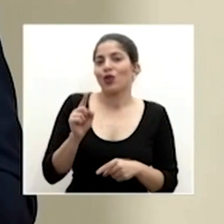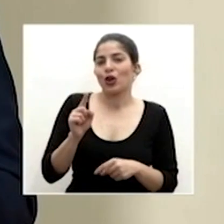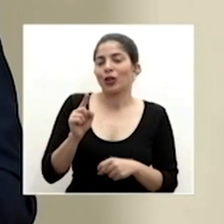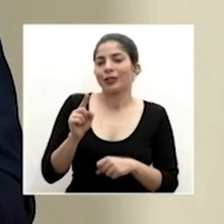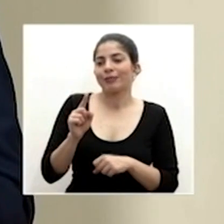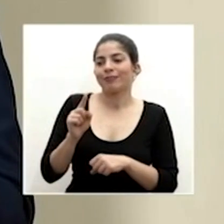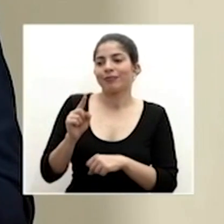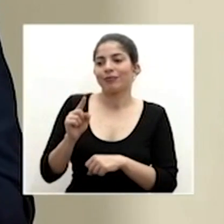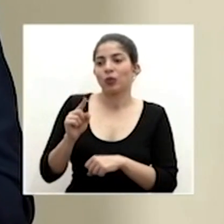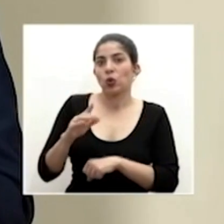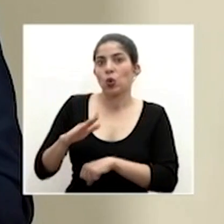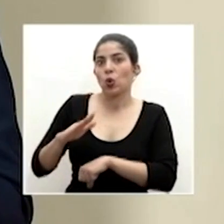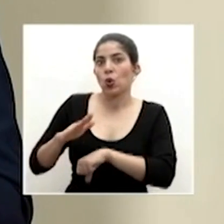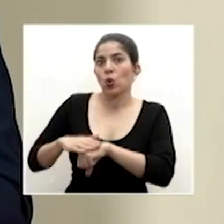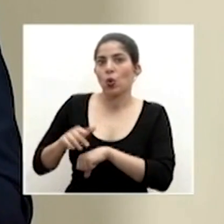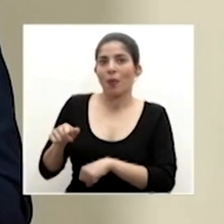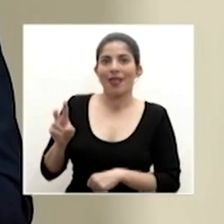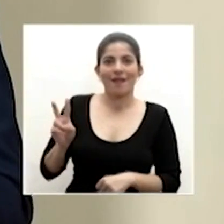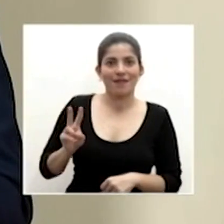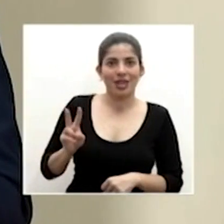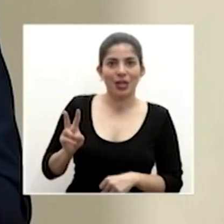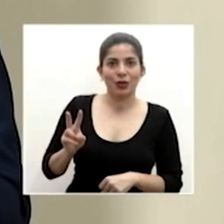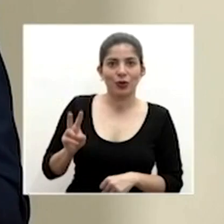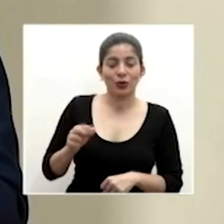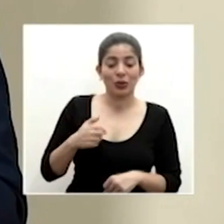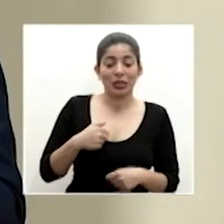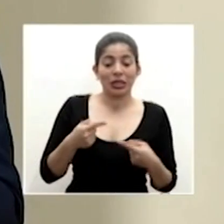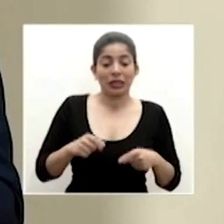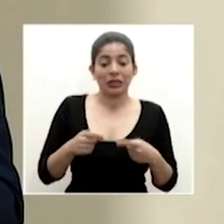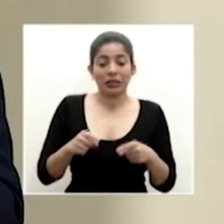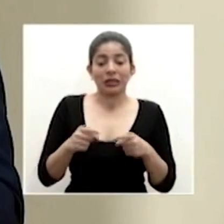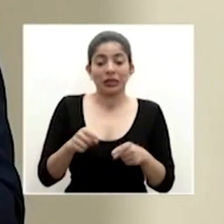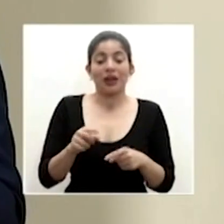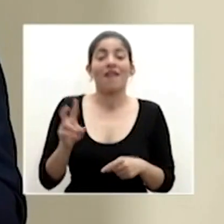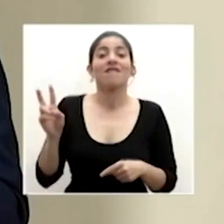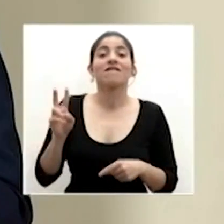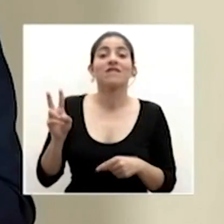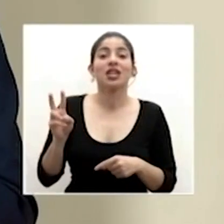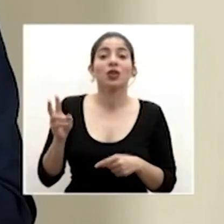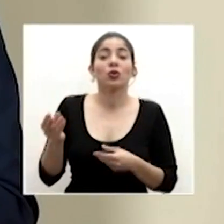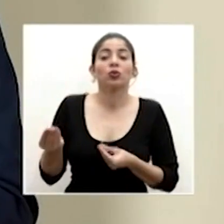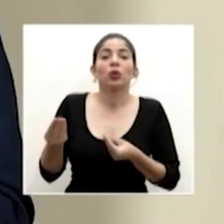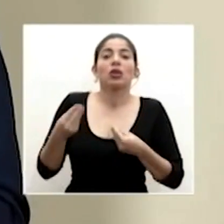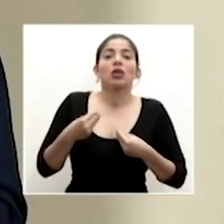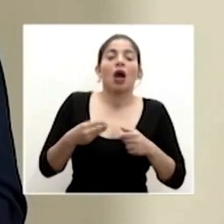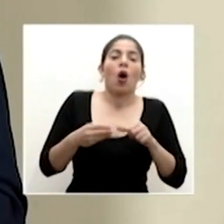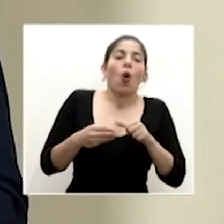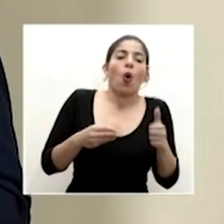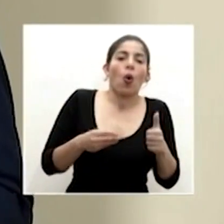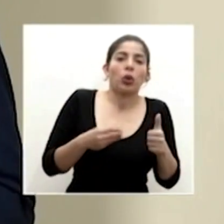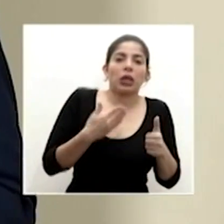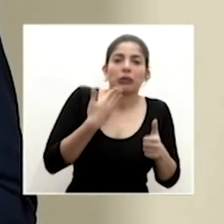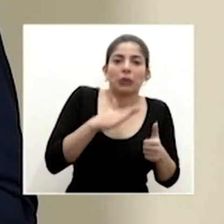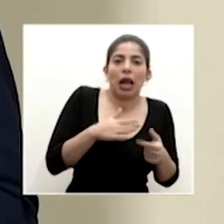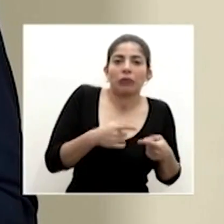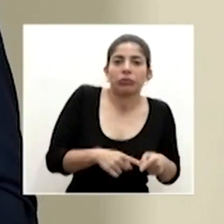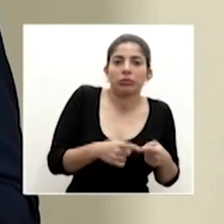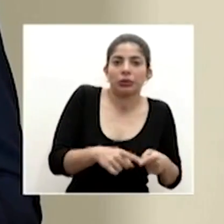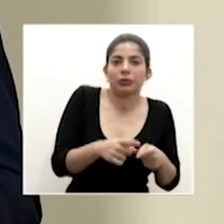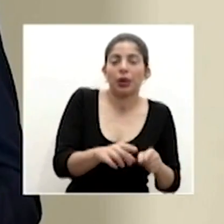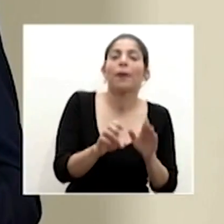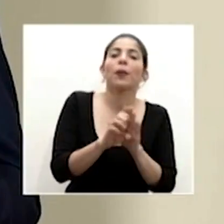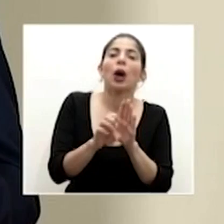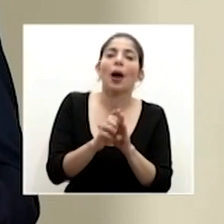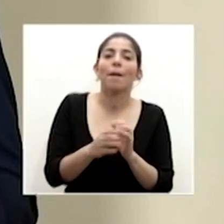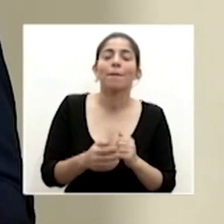consecuencia directa del virus, sino ya el virus desencadenó una serie de secuelas. Por